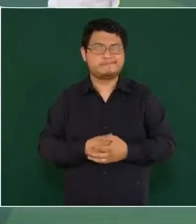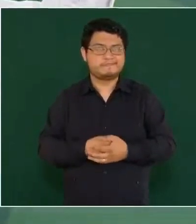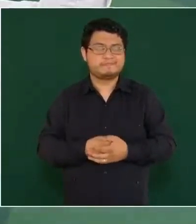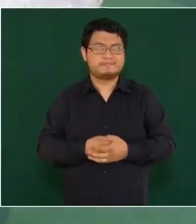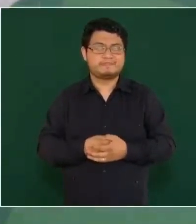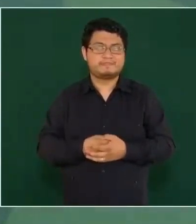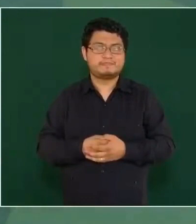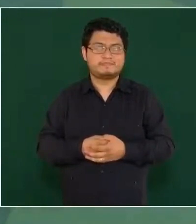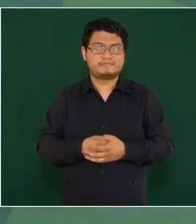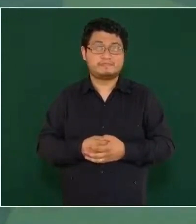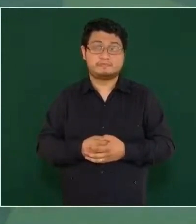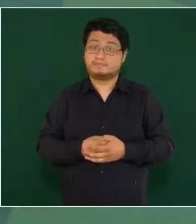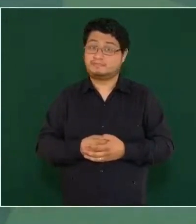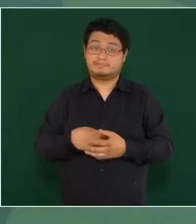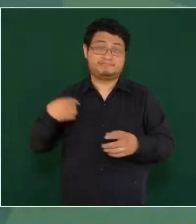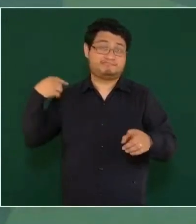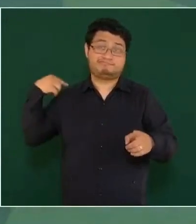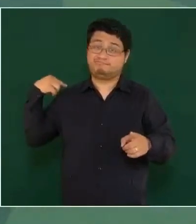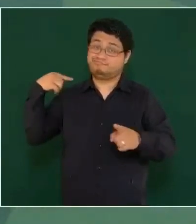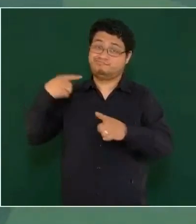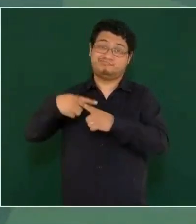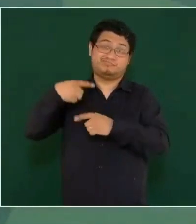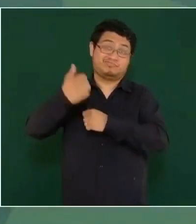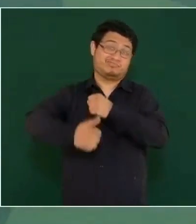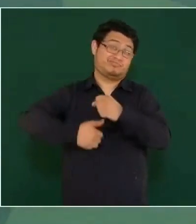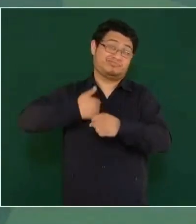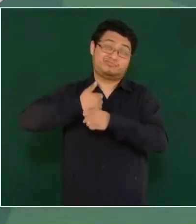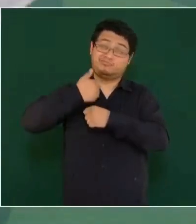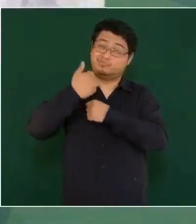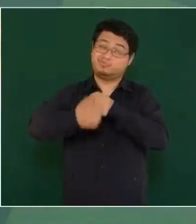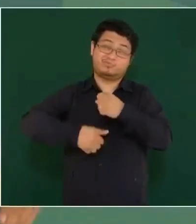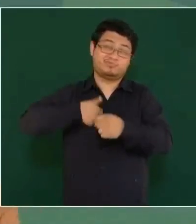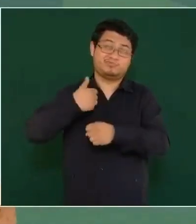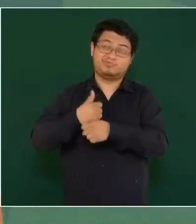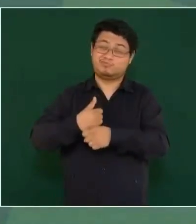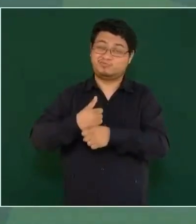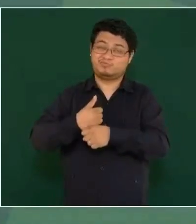de siglos de siglos